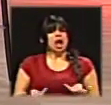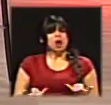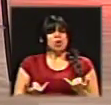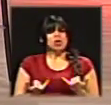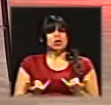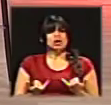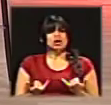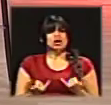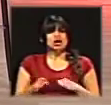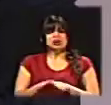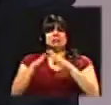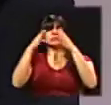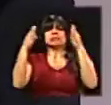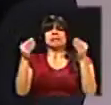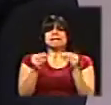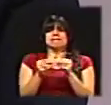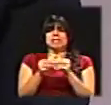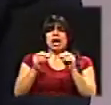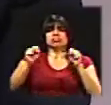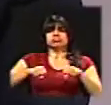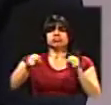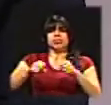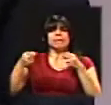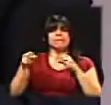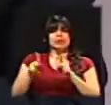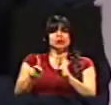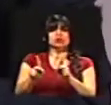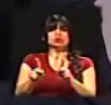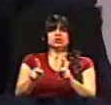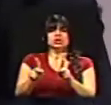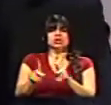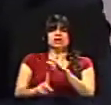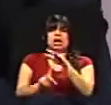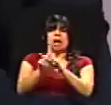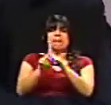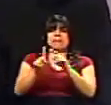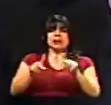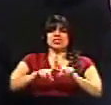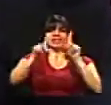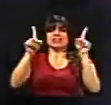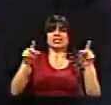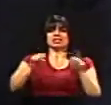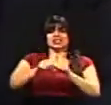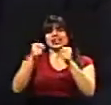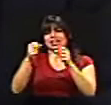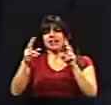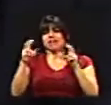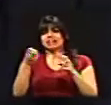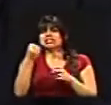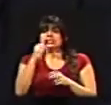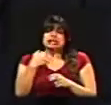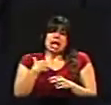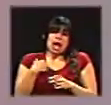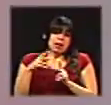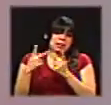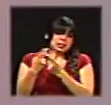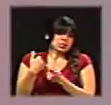¿por qué ahora, digamos, habría una mayor posibilidad de que se dé ese quiebre, si es que existe una mayor posibilidad de su